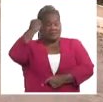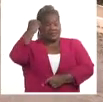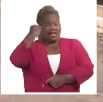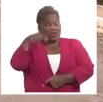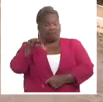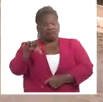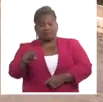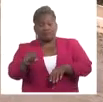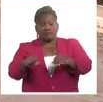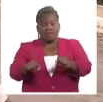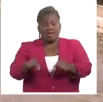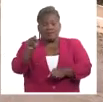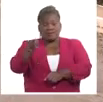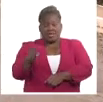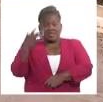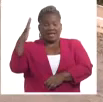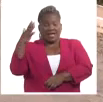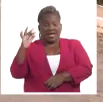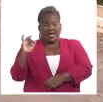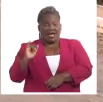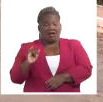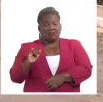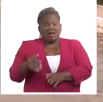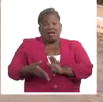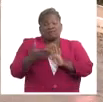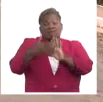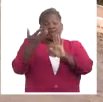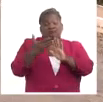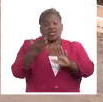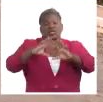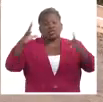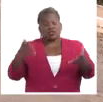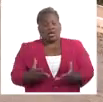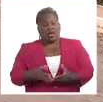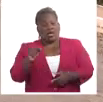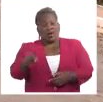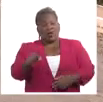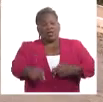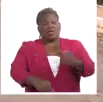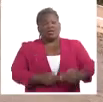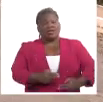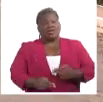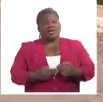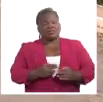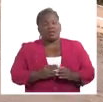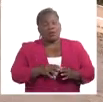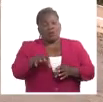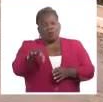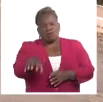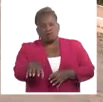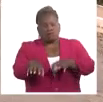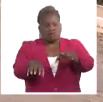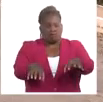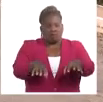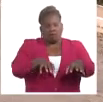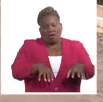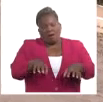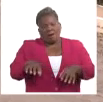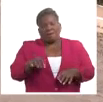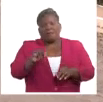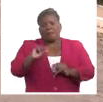extranjero para la inversión total de la planta. Hoy lo estamos haciendo de forma seccionada. Si aparece